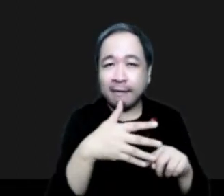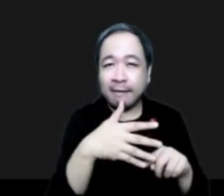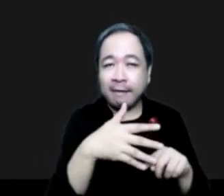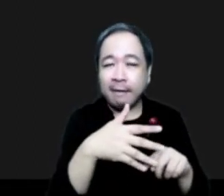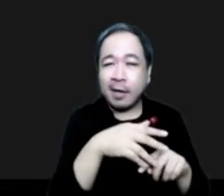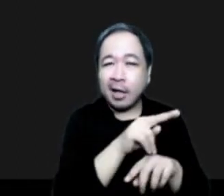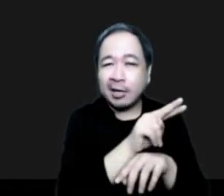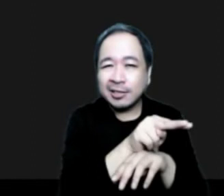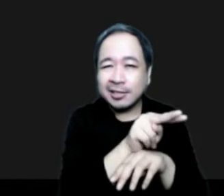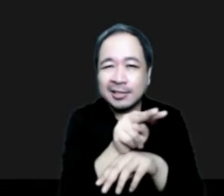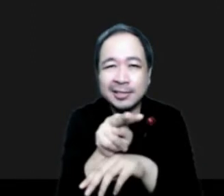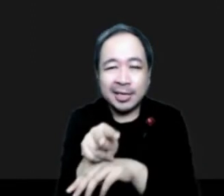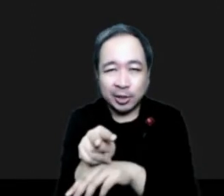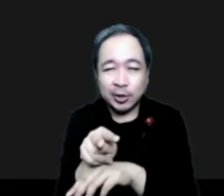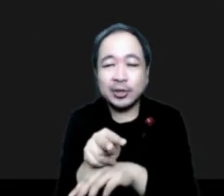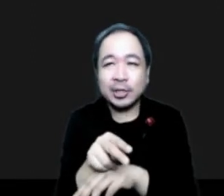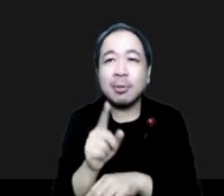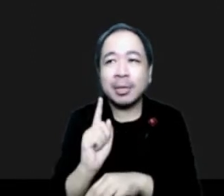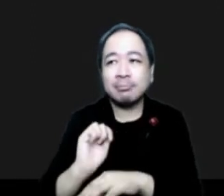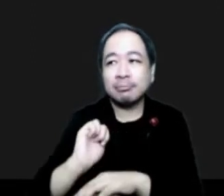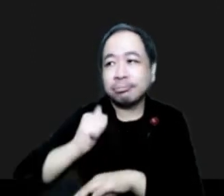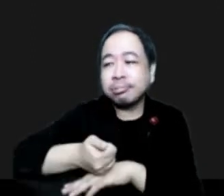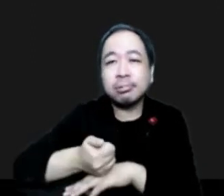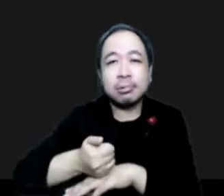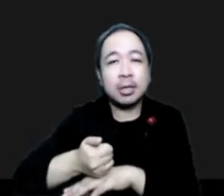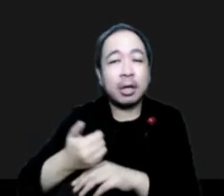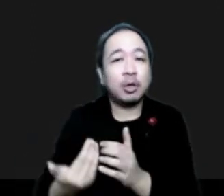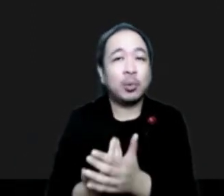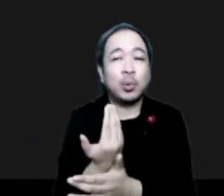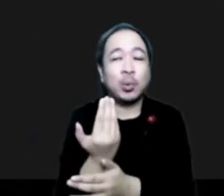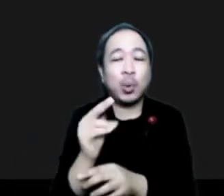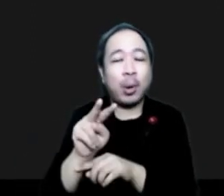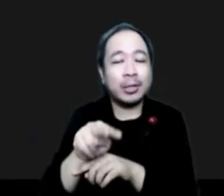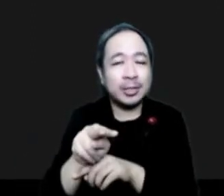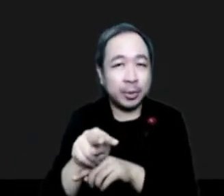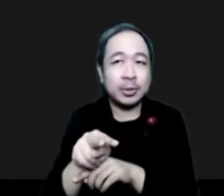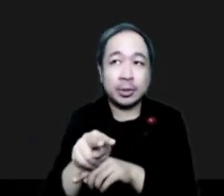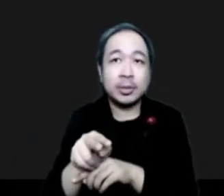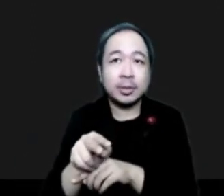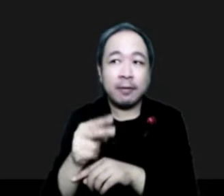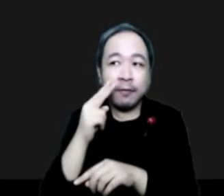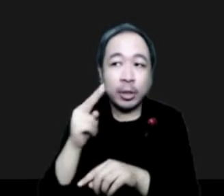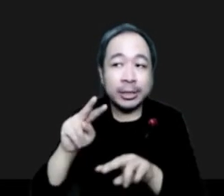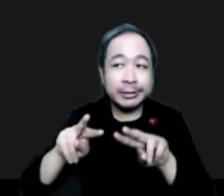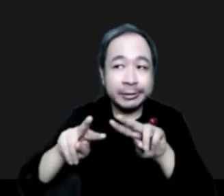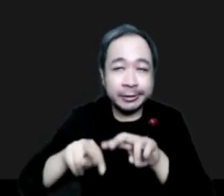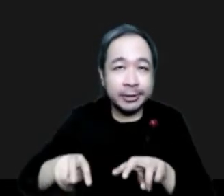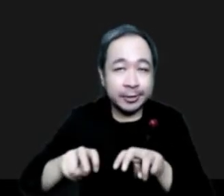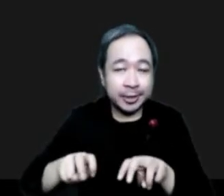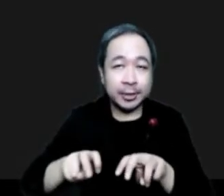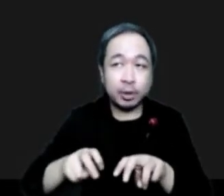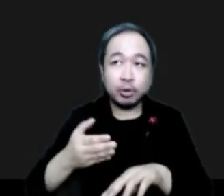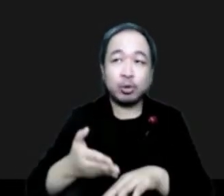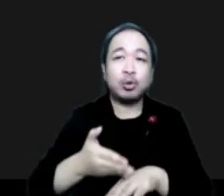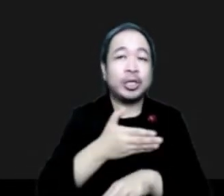explotación para mejorar la triangulación a nivel regional. En el caso de Nicaragua,